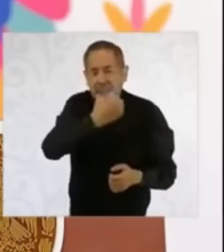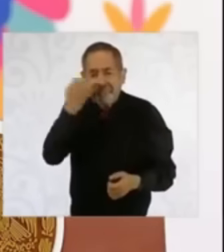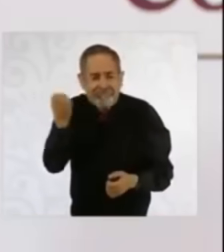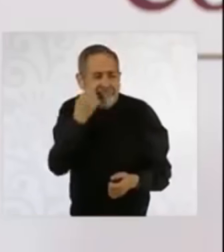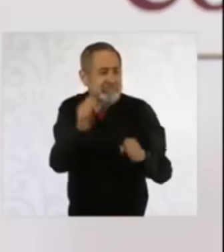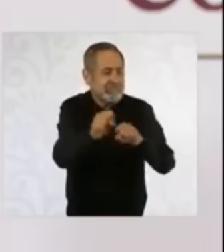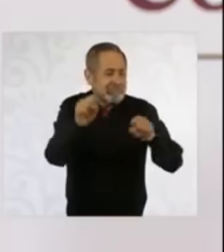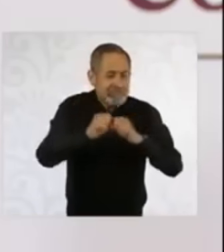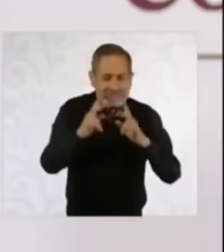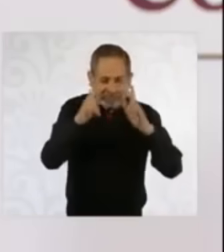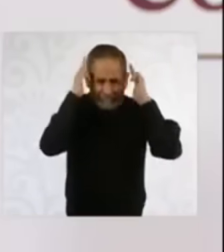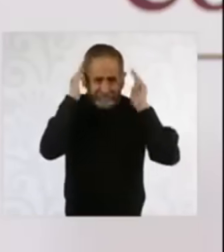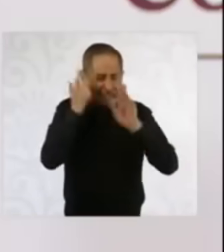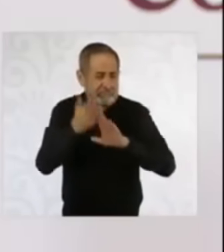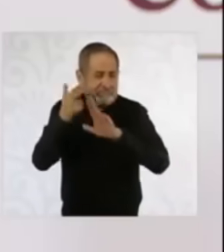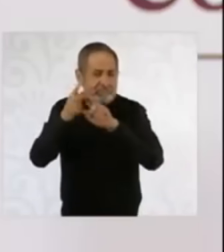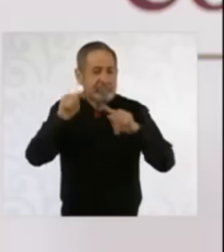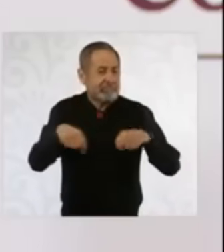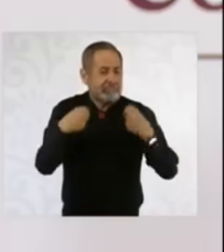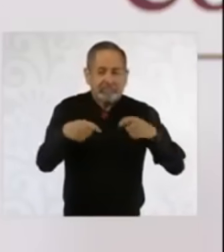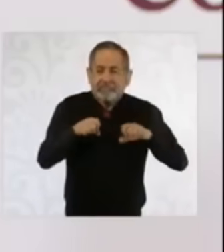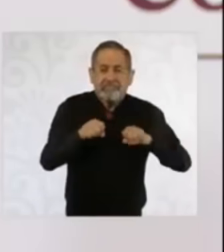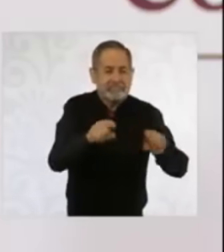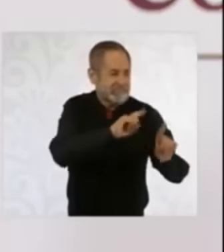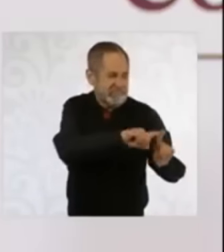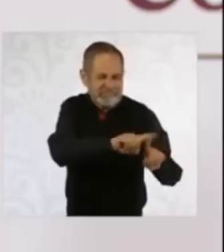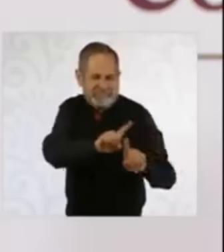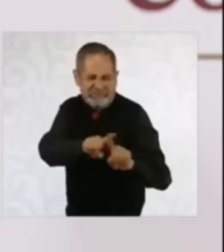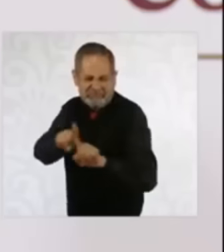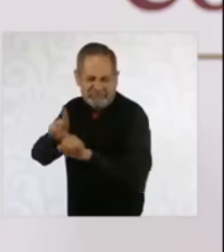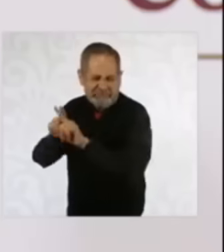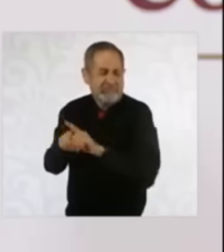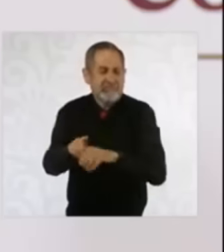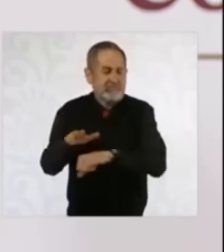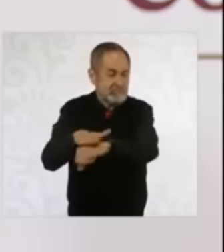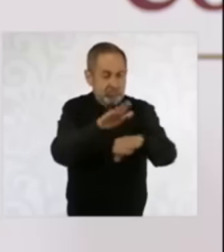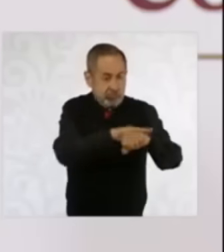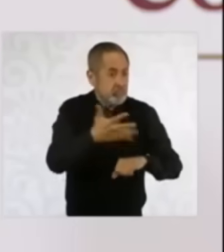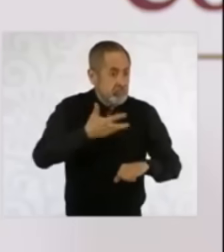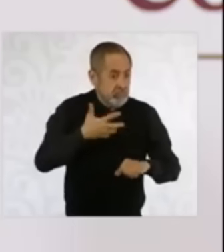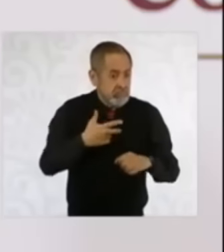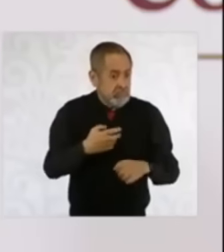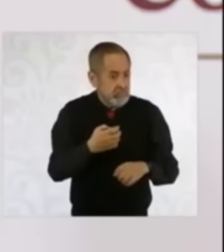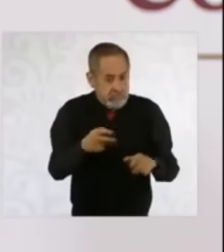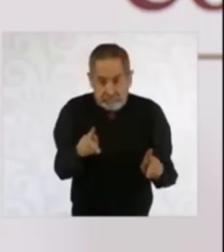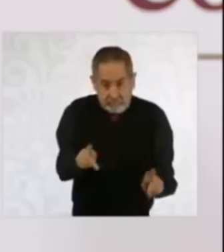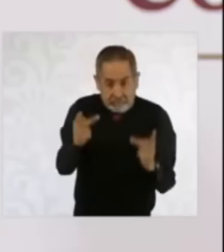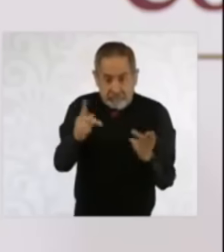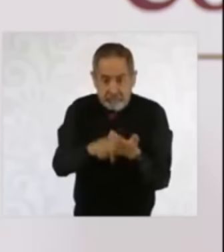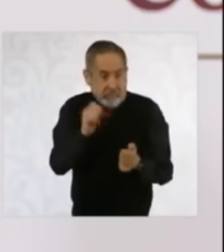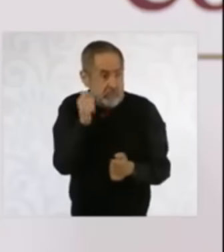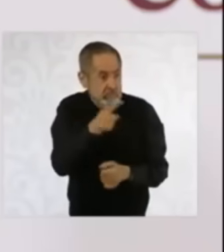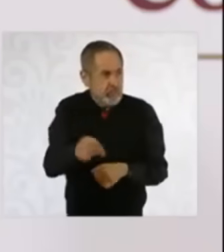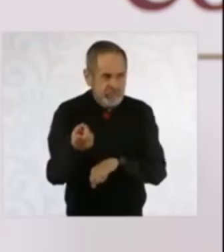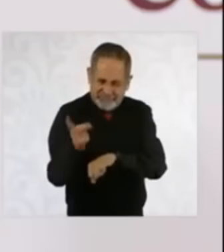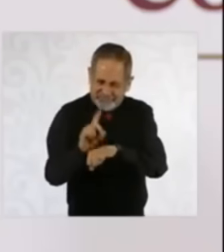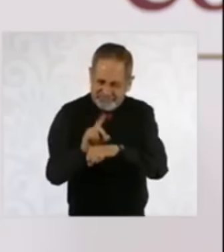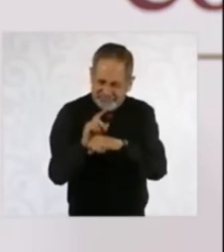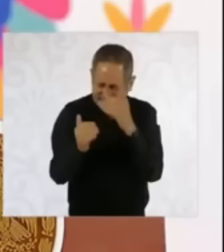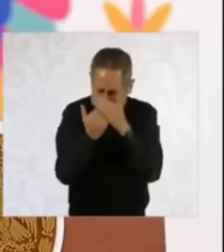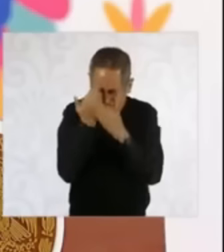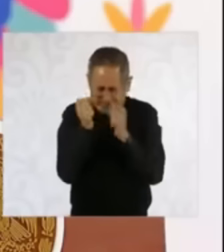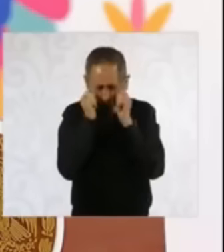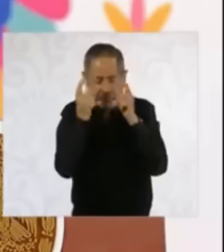de noviembre la letra m aquí es donde se atraviesa un puentez soe de TR días porque el sábado 16 domingo 17 y lunes